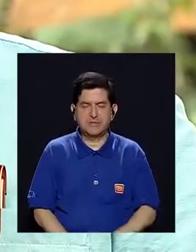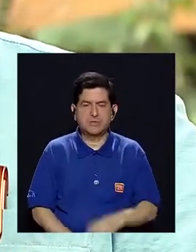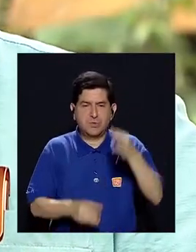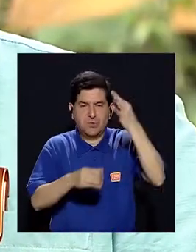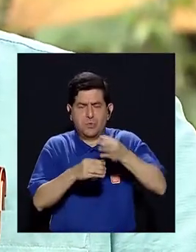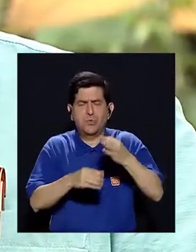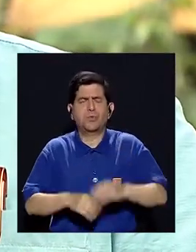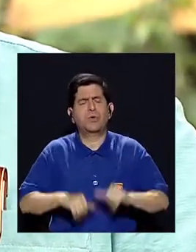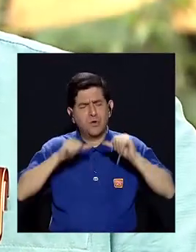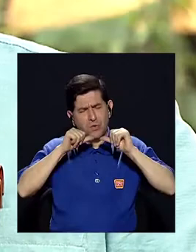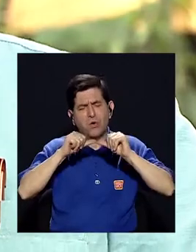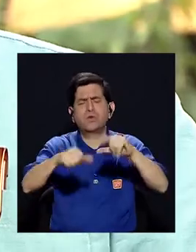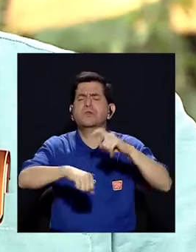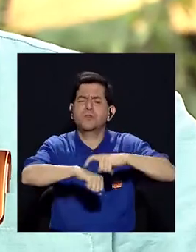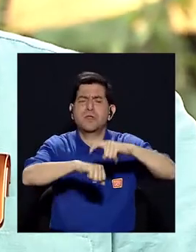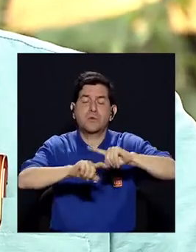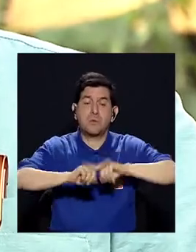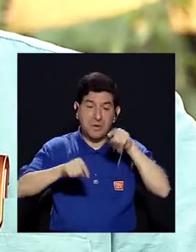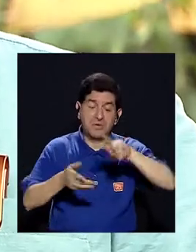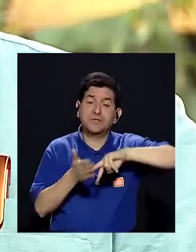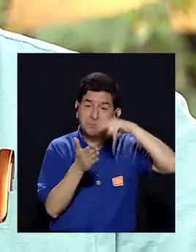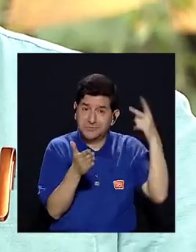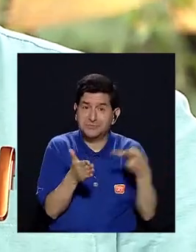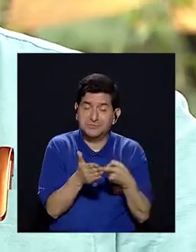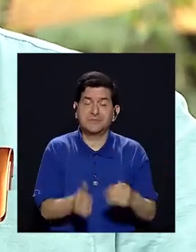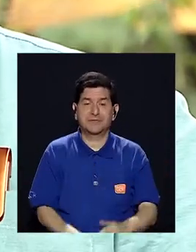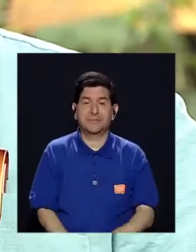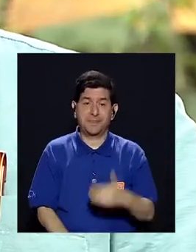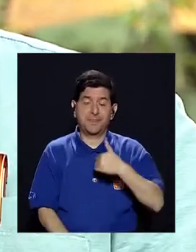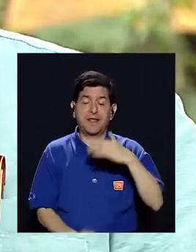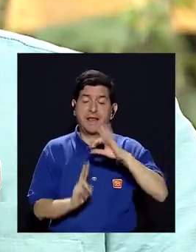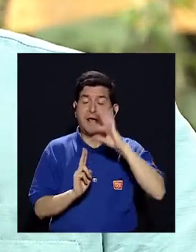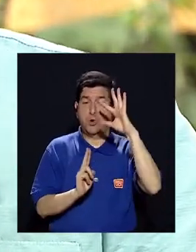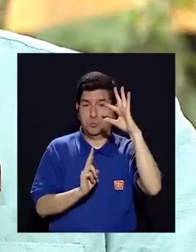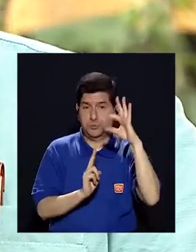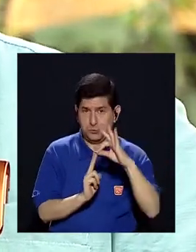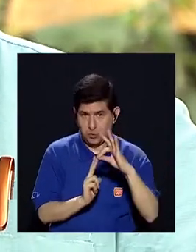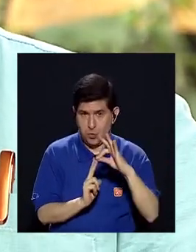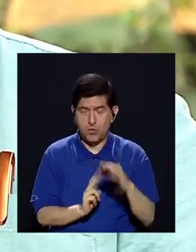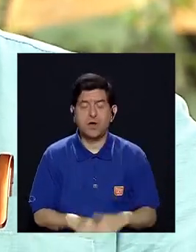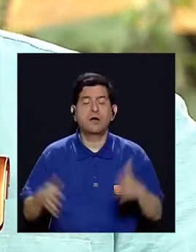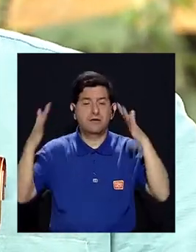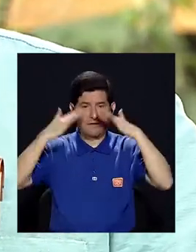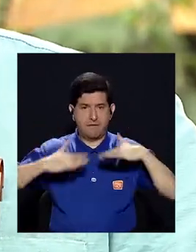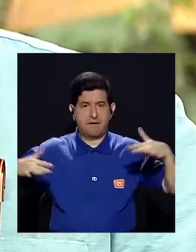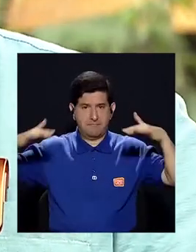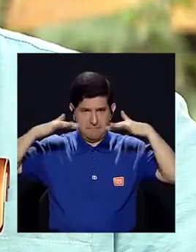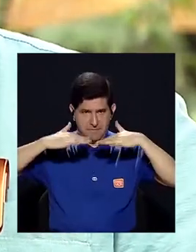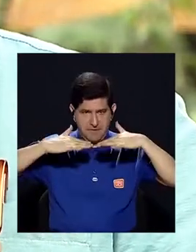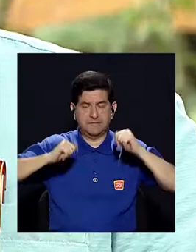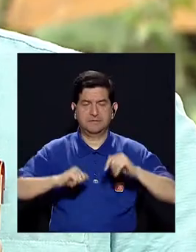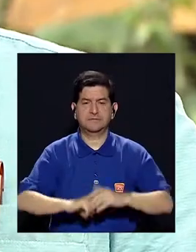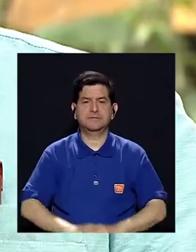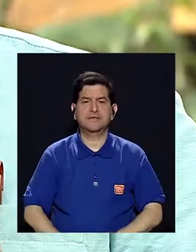que podemos usarlos durante mucho tiempo, pero en eso consiste, en tener opciones ambientales,